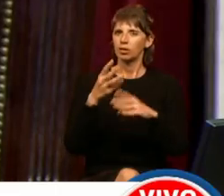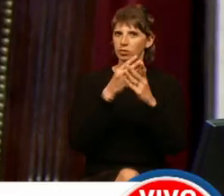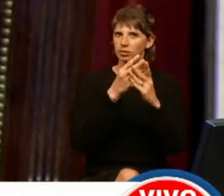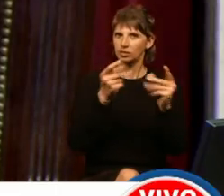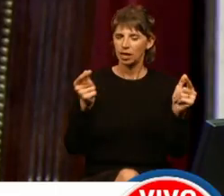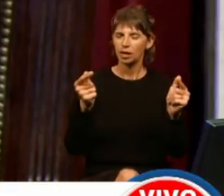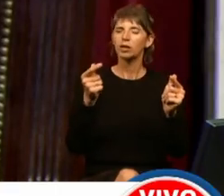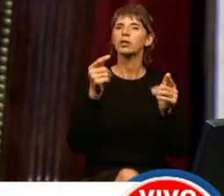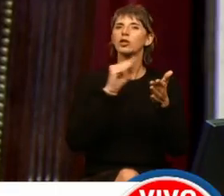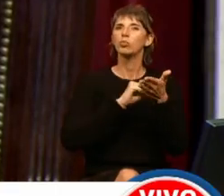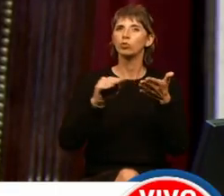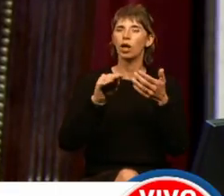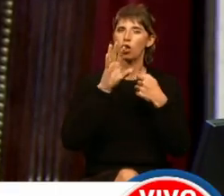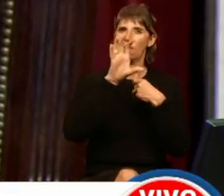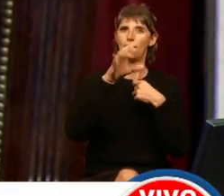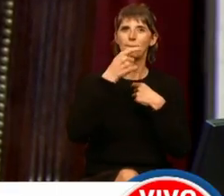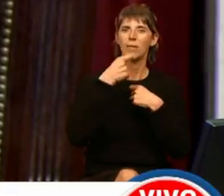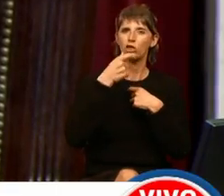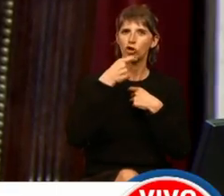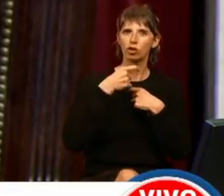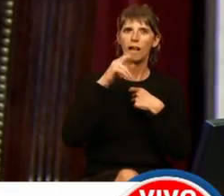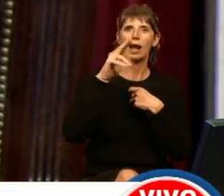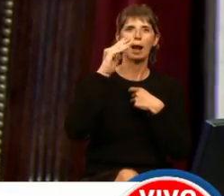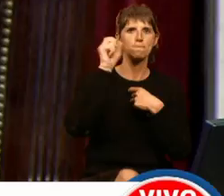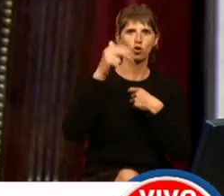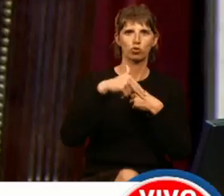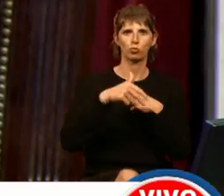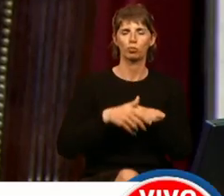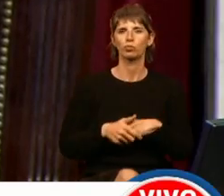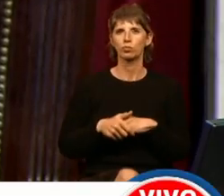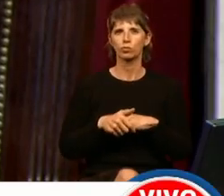diputado por la provincia de mendoza josé luís ramón